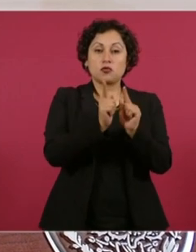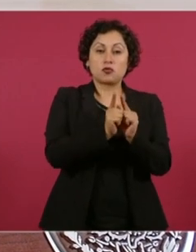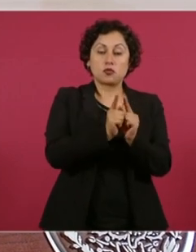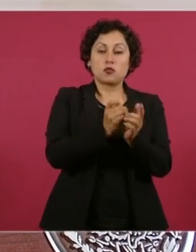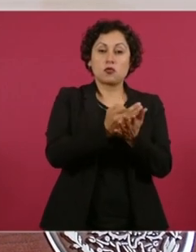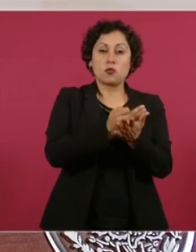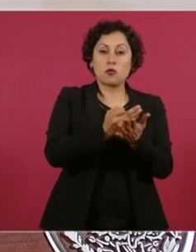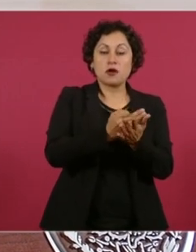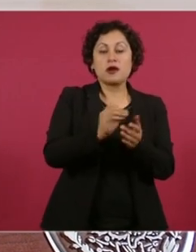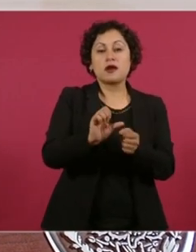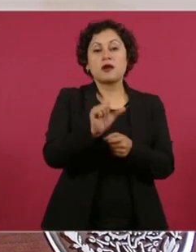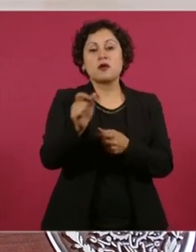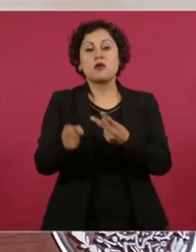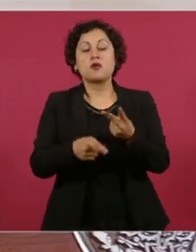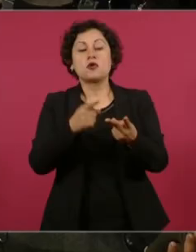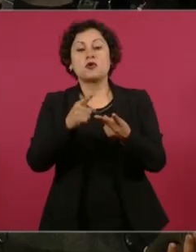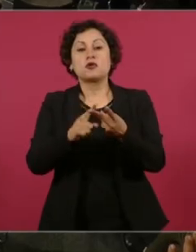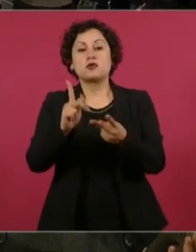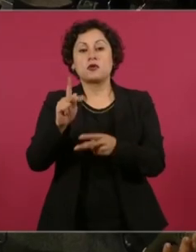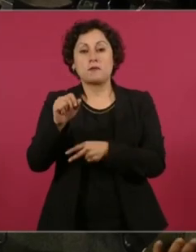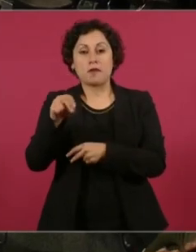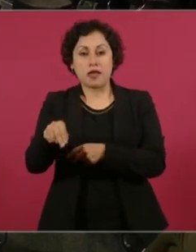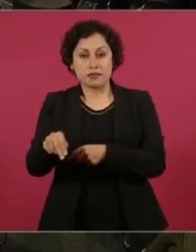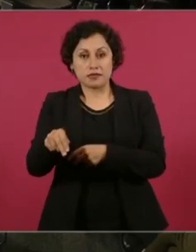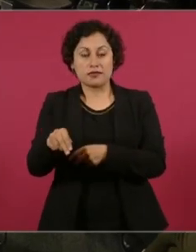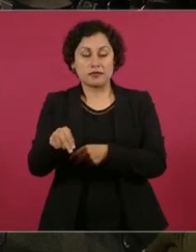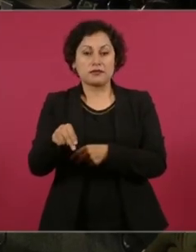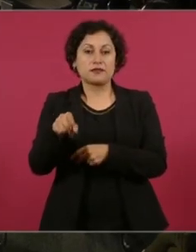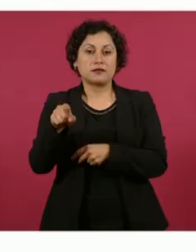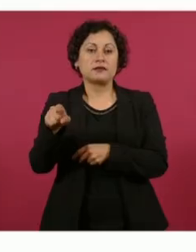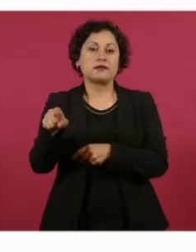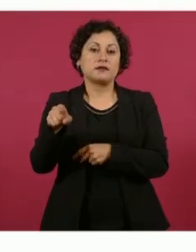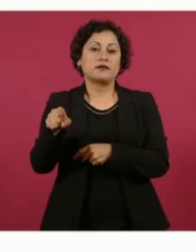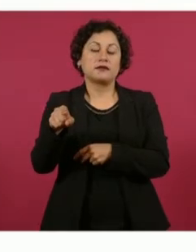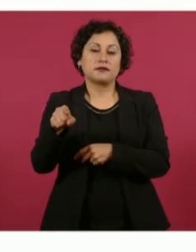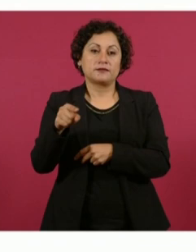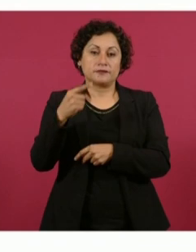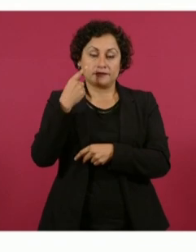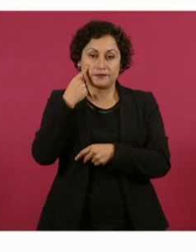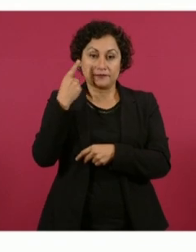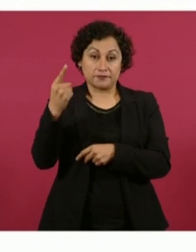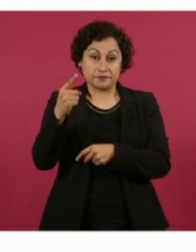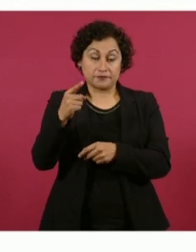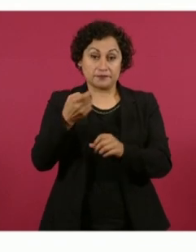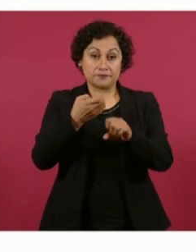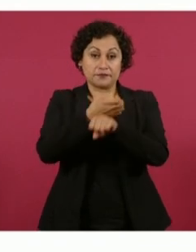PAN, lamentablemente, en Michoacán. Marabatí.